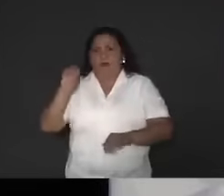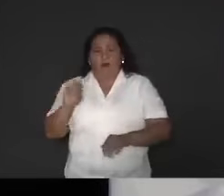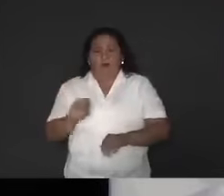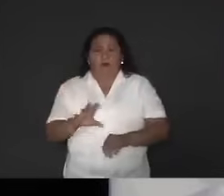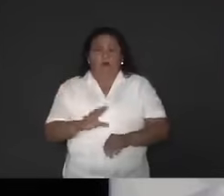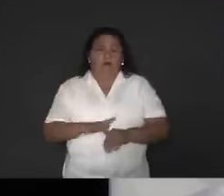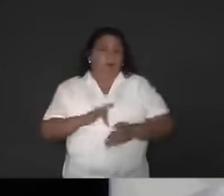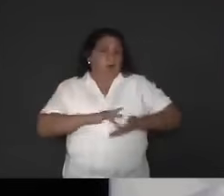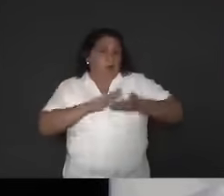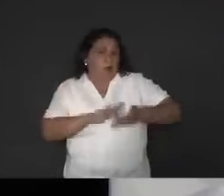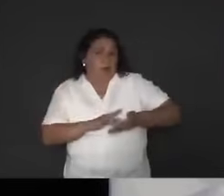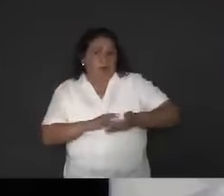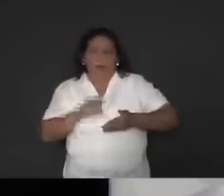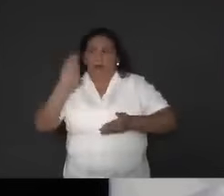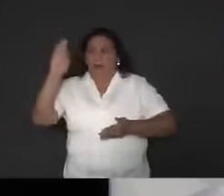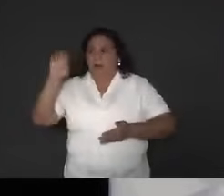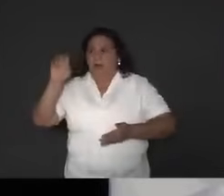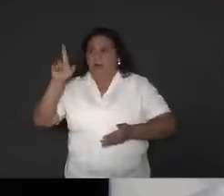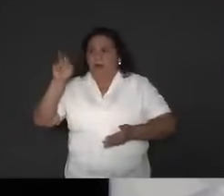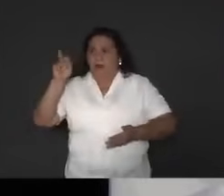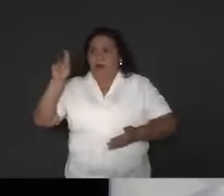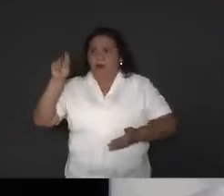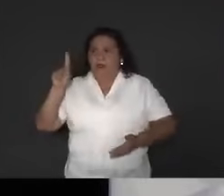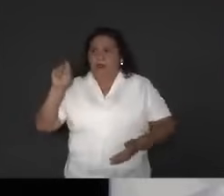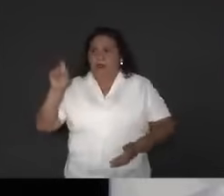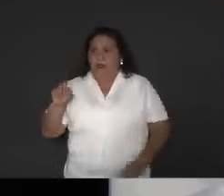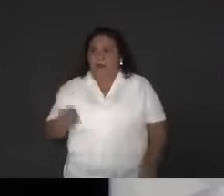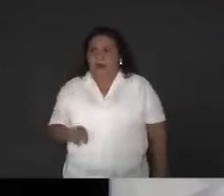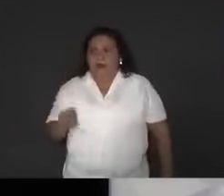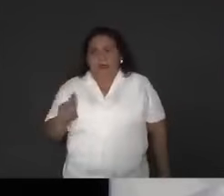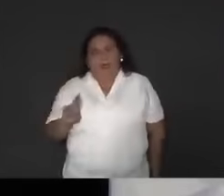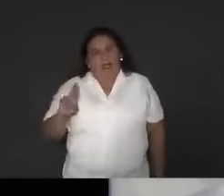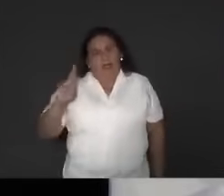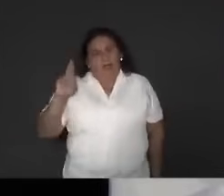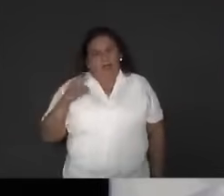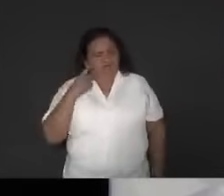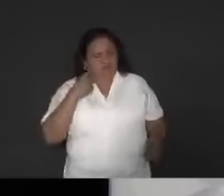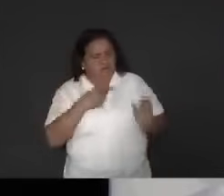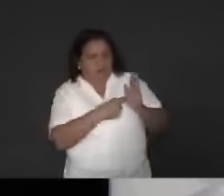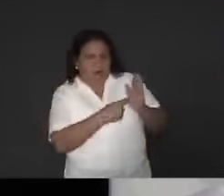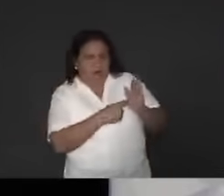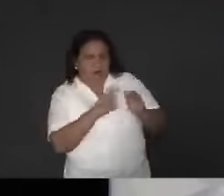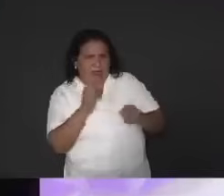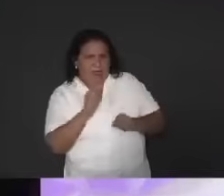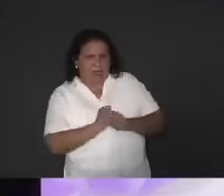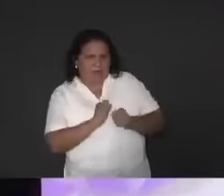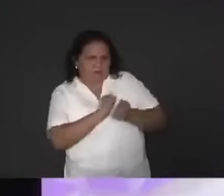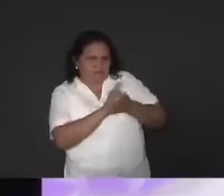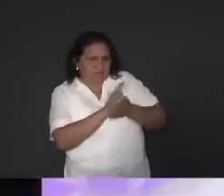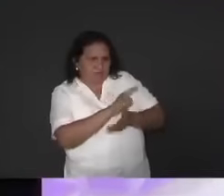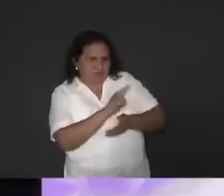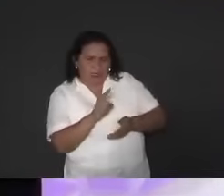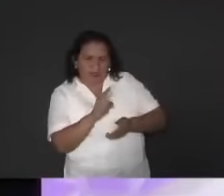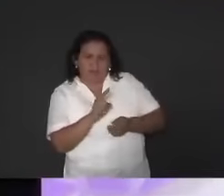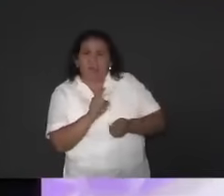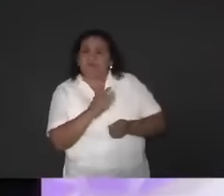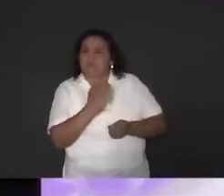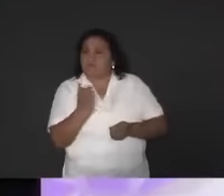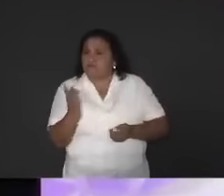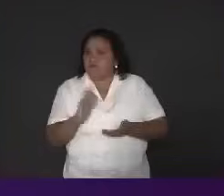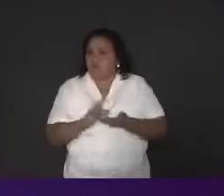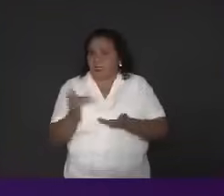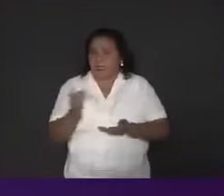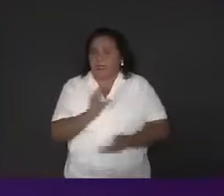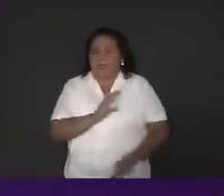apoyaba a Felipe Calderón. Mire qué bien le sale la Xochiseñal. Gracias, candidato. ¿Alguien más quiere hacer uso de